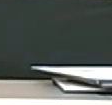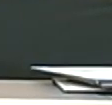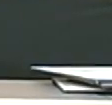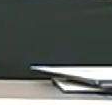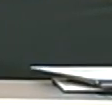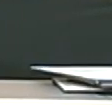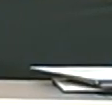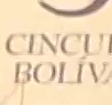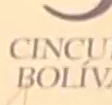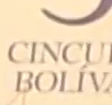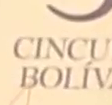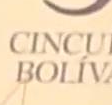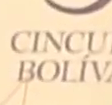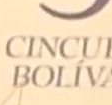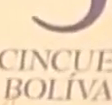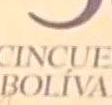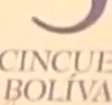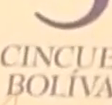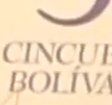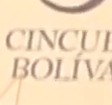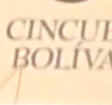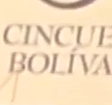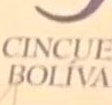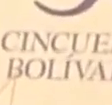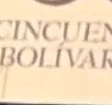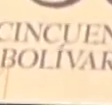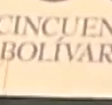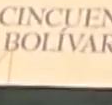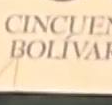gato bello. Esto es una belleza, ¿vale?